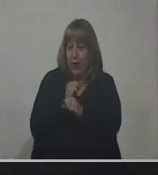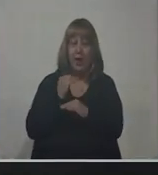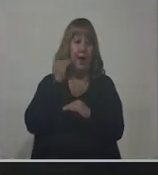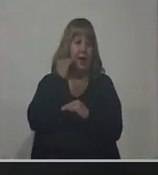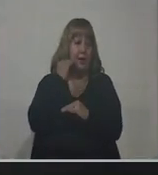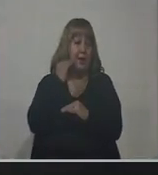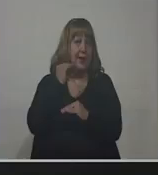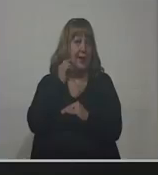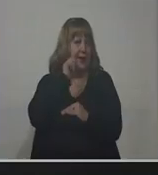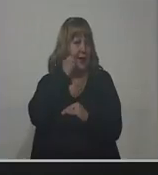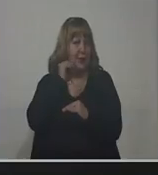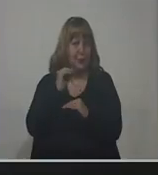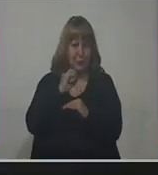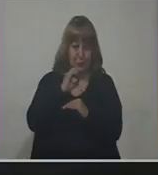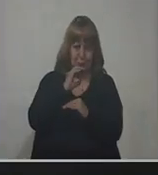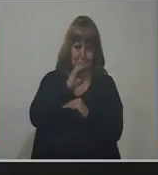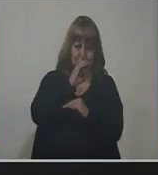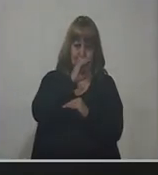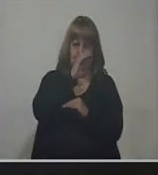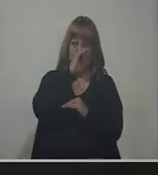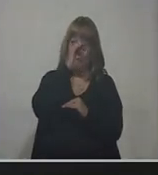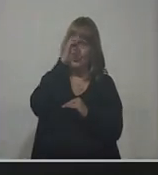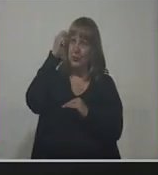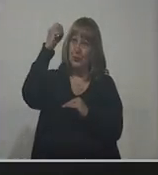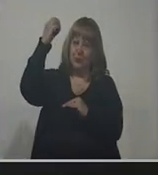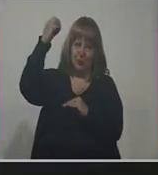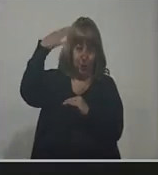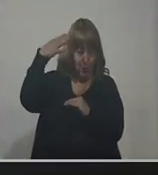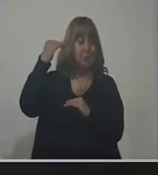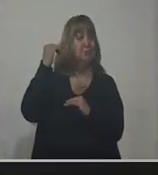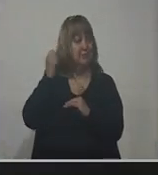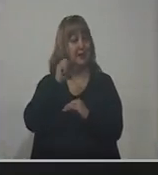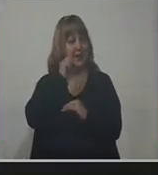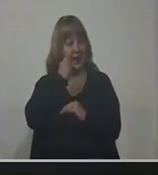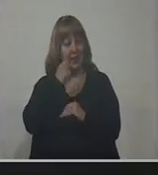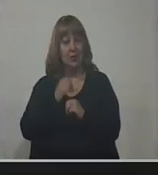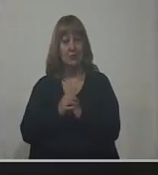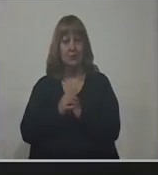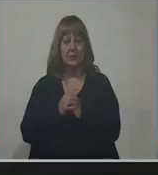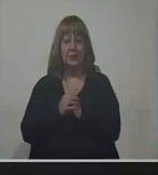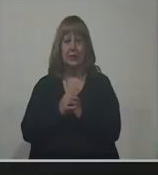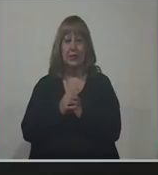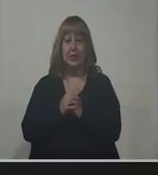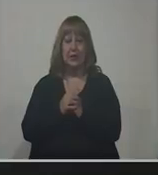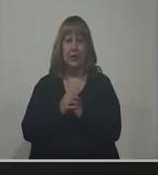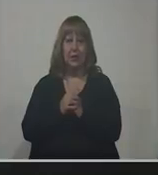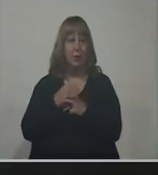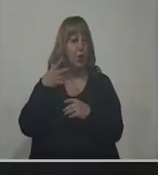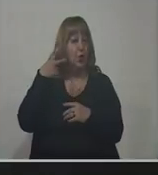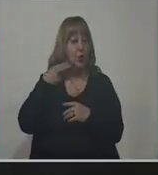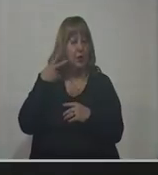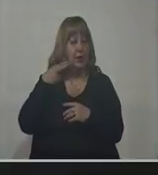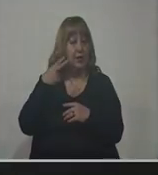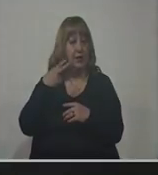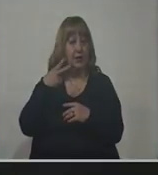agradable. Cuando se ve. Digo. Bueno, tenemos se